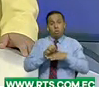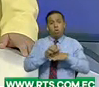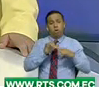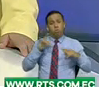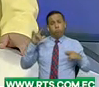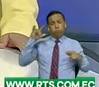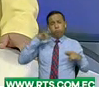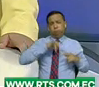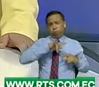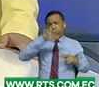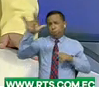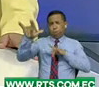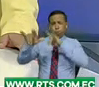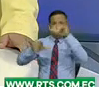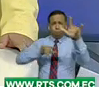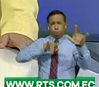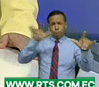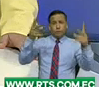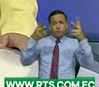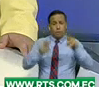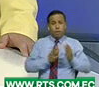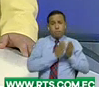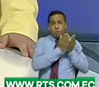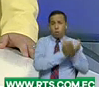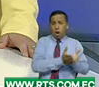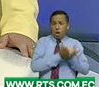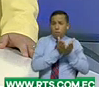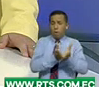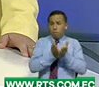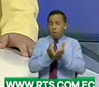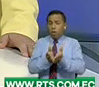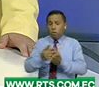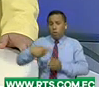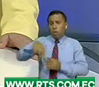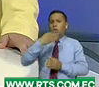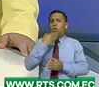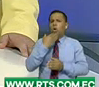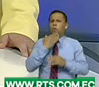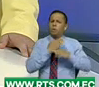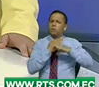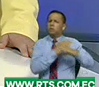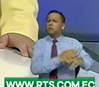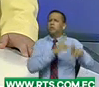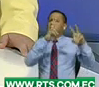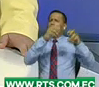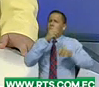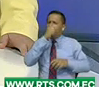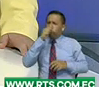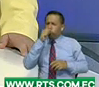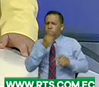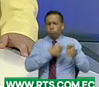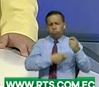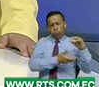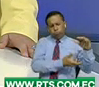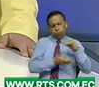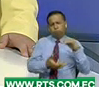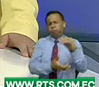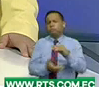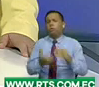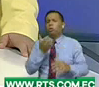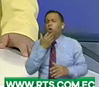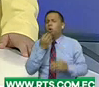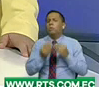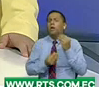nuevos equipos tecnológicos para evitar el contrabando y narcotráfico la decisión se dio en el marco del acuerdo de principios